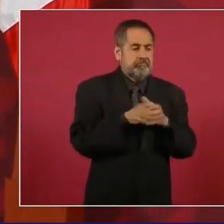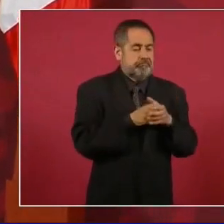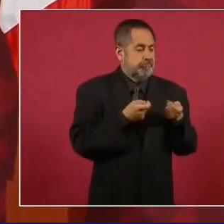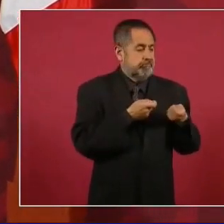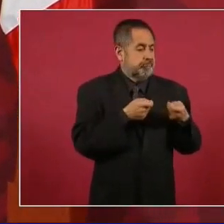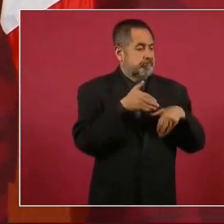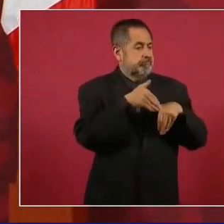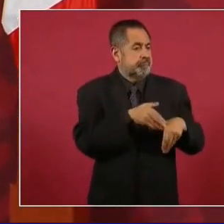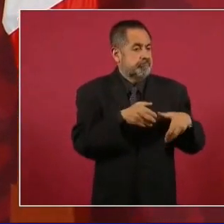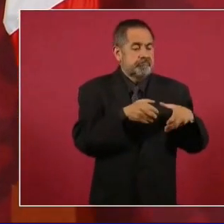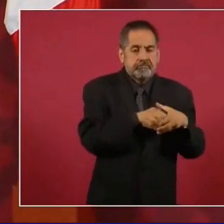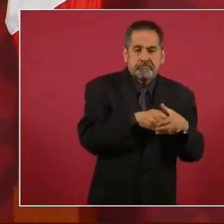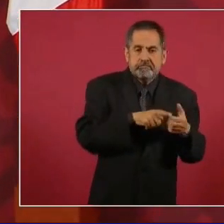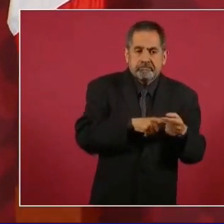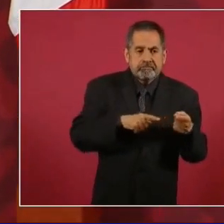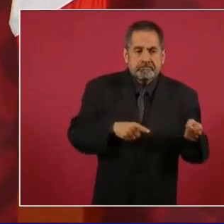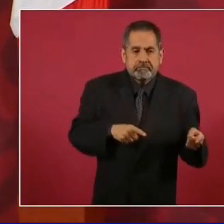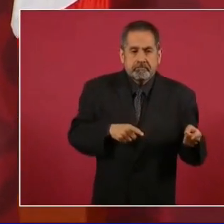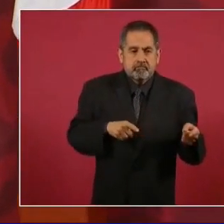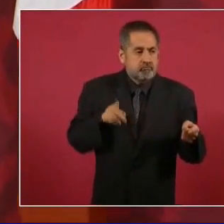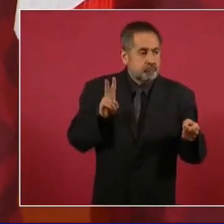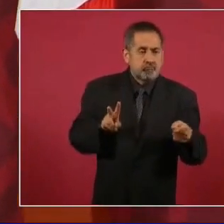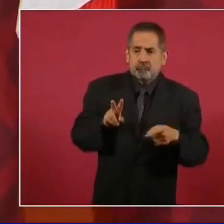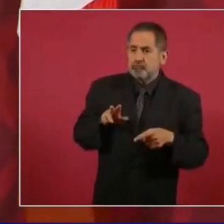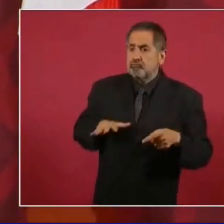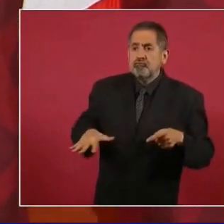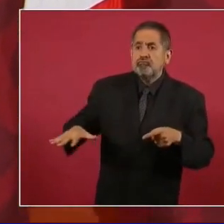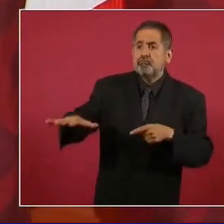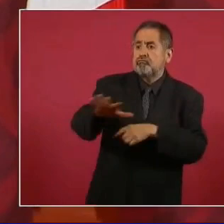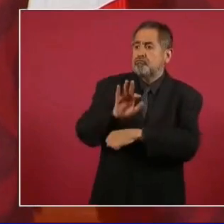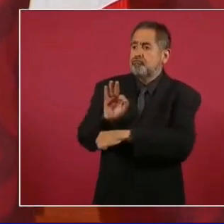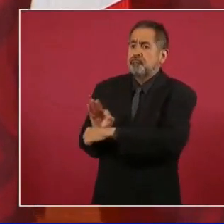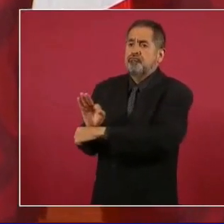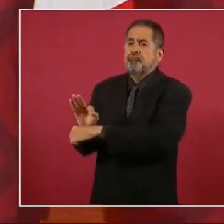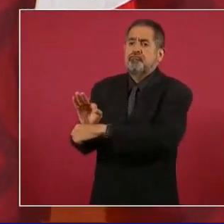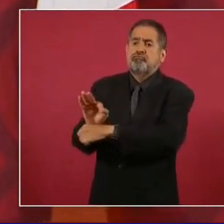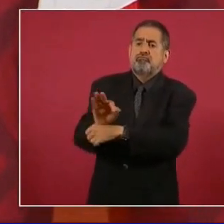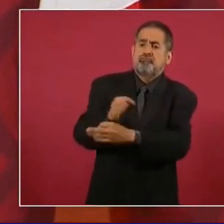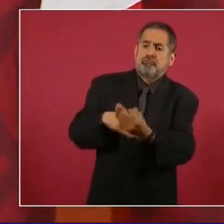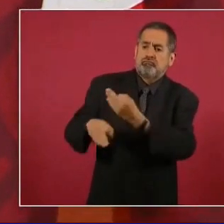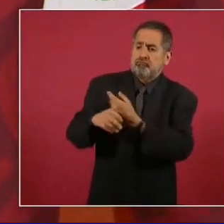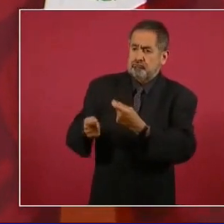no era un gobierno que representara a todos los mexicanos.